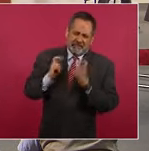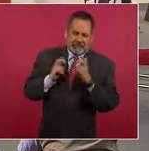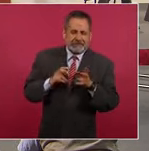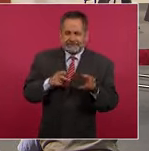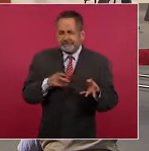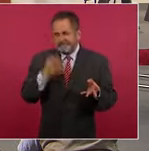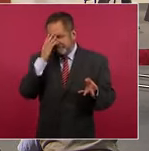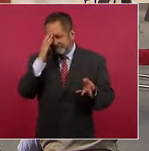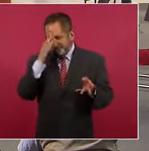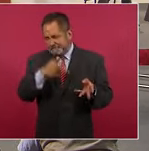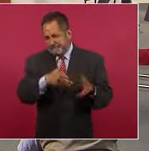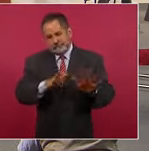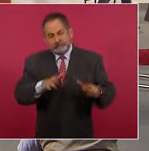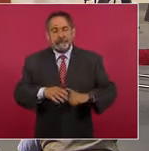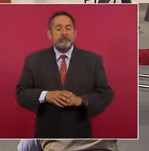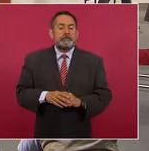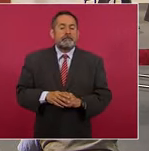Este,